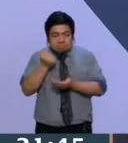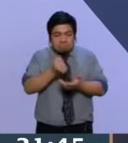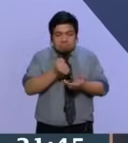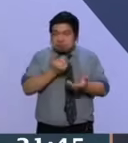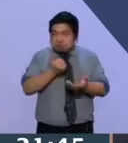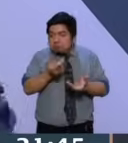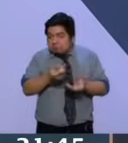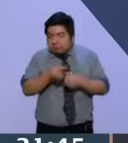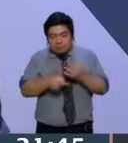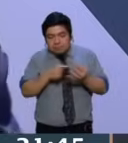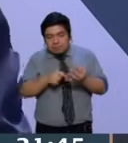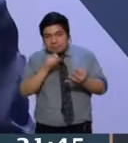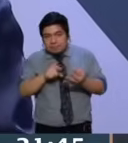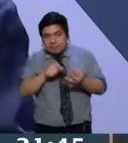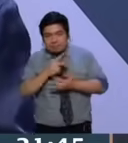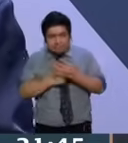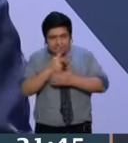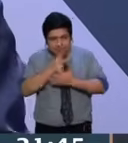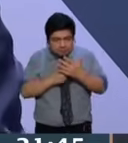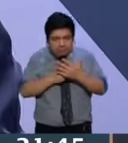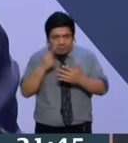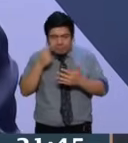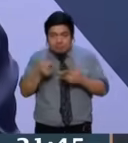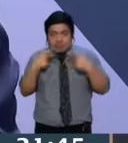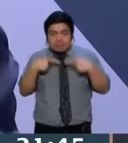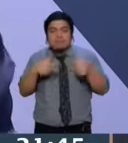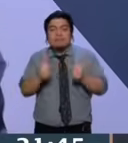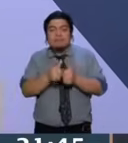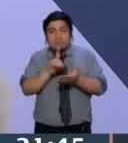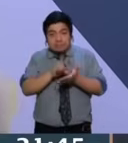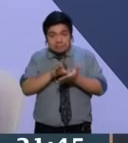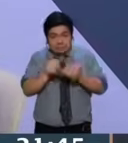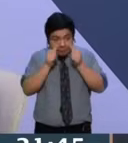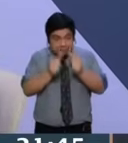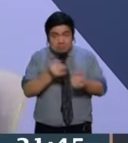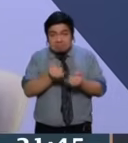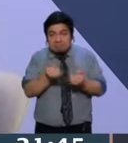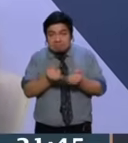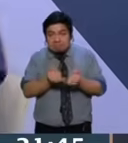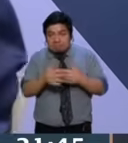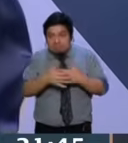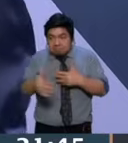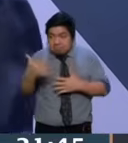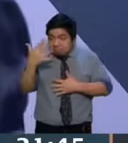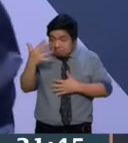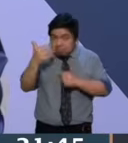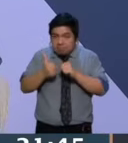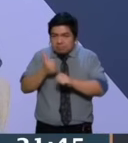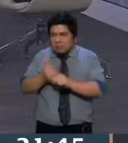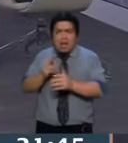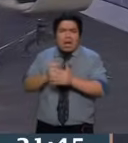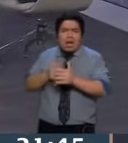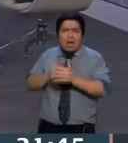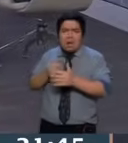presupuesto. Y lo mismo pasa con el programa para la atención de las personas con discapacidad. Que además si hubiera lleva una ley, nada lo más hubiera- 5 años de retraso, ¿eh? Y